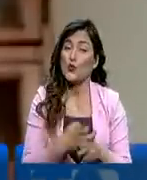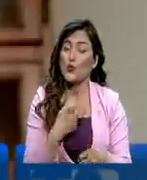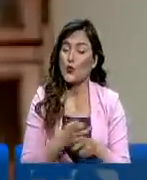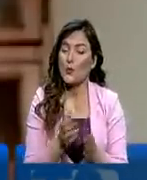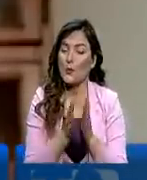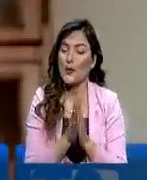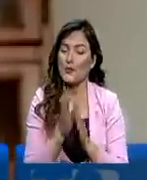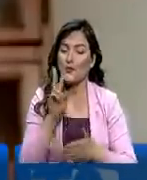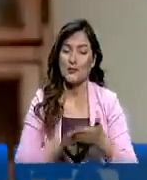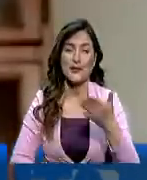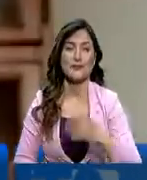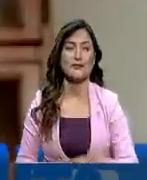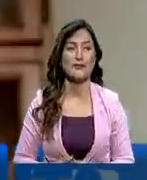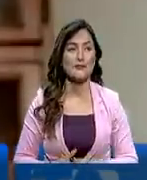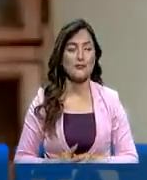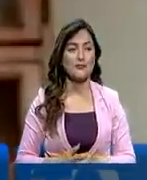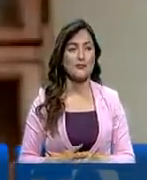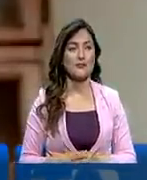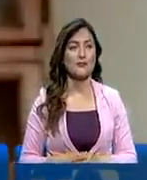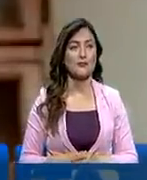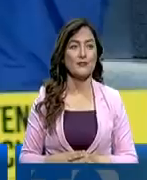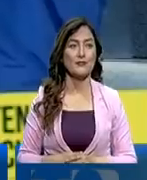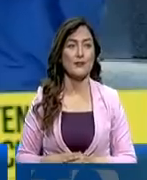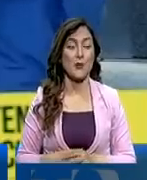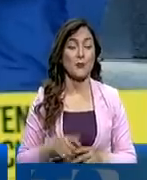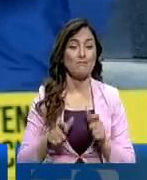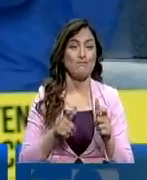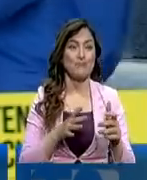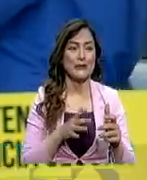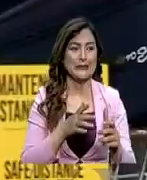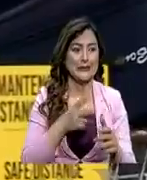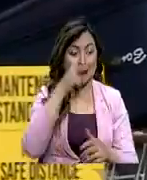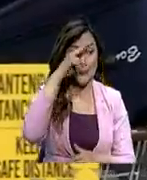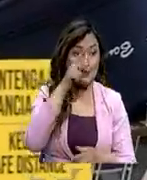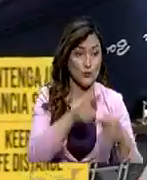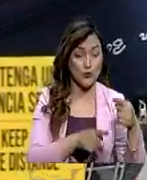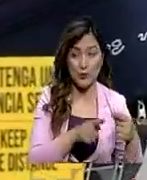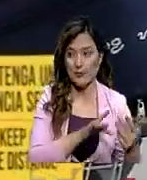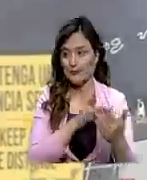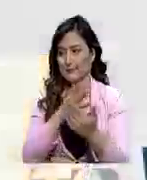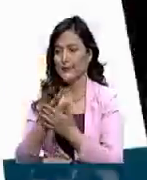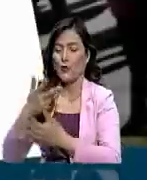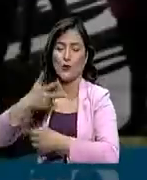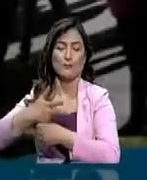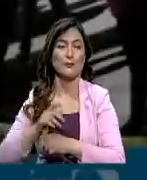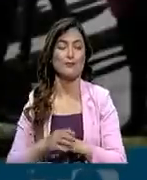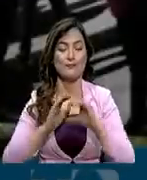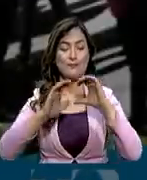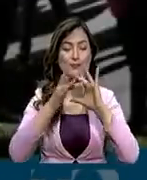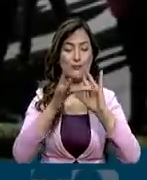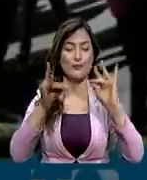una visa y es lo que ellos tomaban es llegar a Guatemala. En un reciente informe emitido por el Instituto de Migración Guatemalteco se conoció